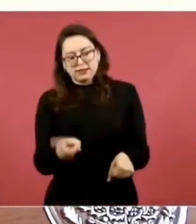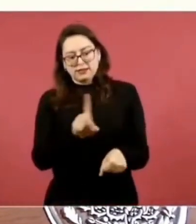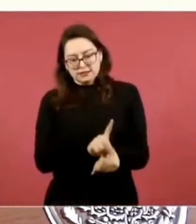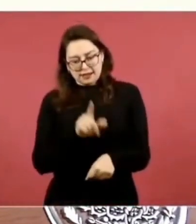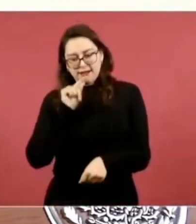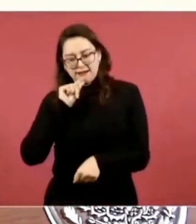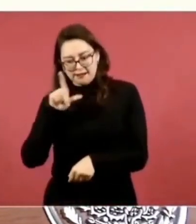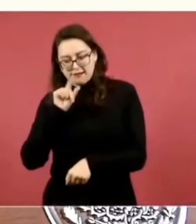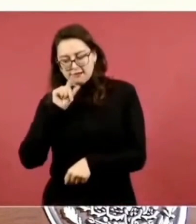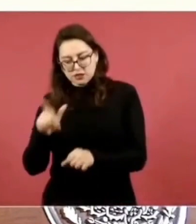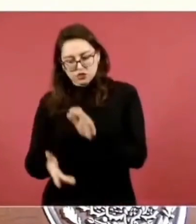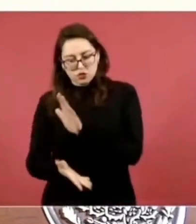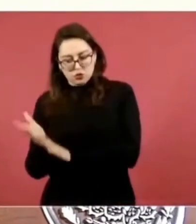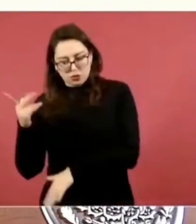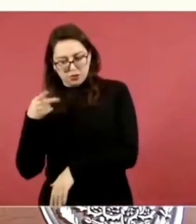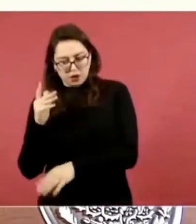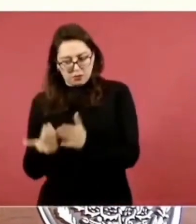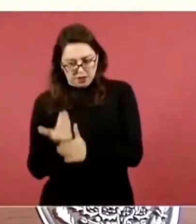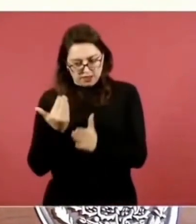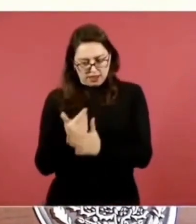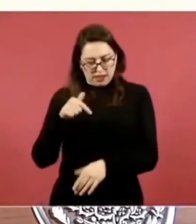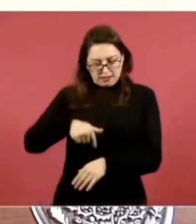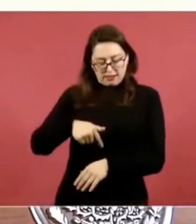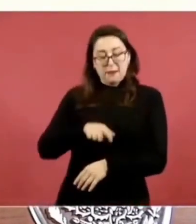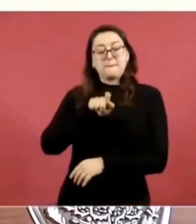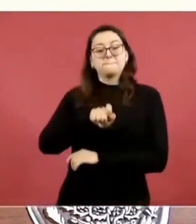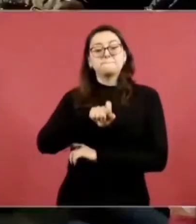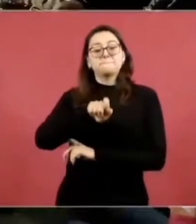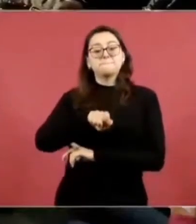pero después de la conferencia, el 27,